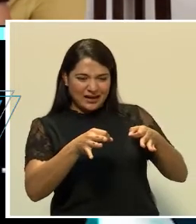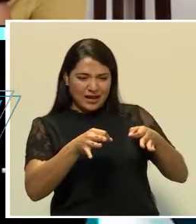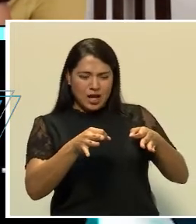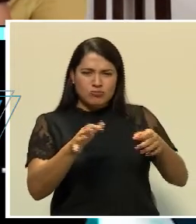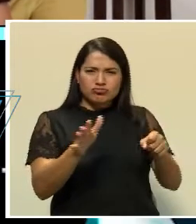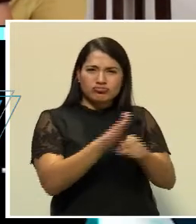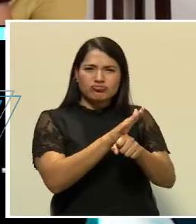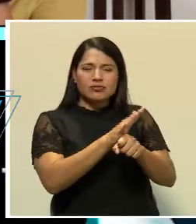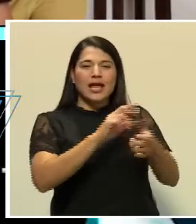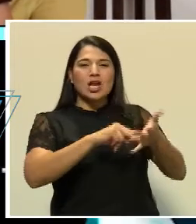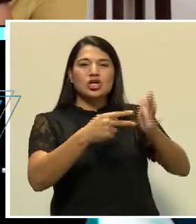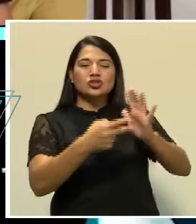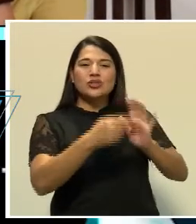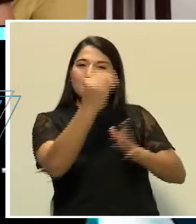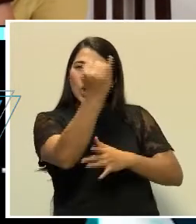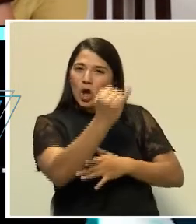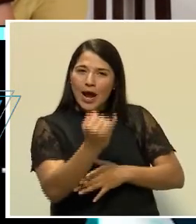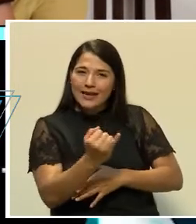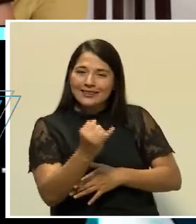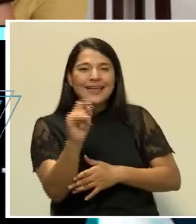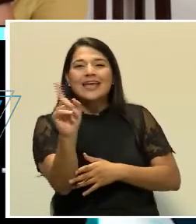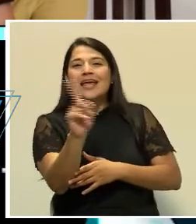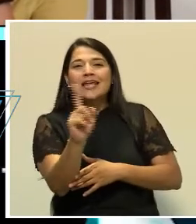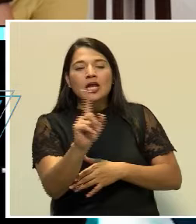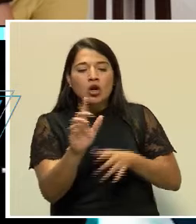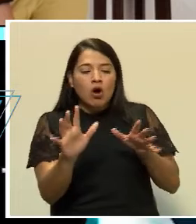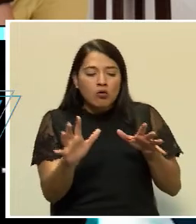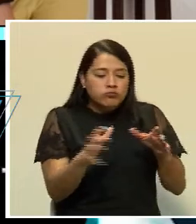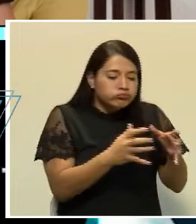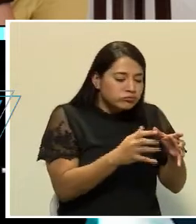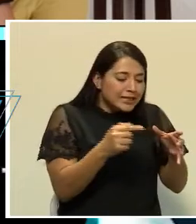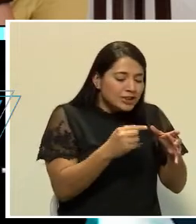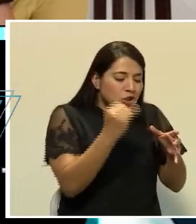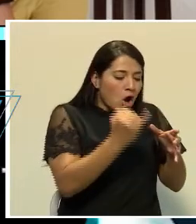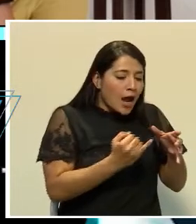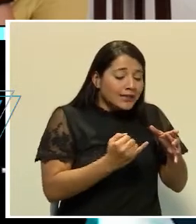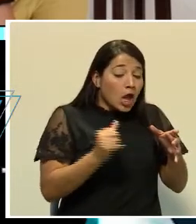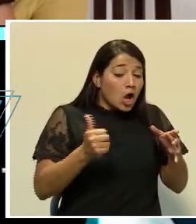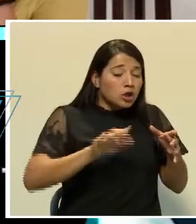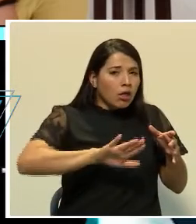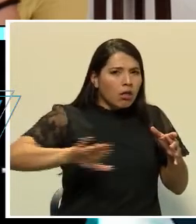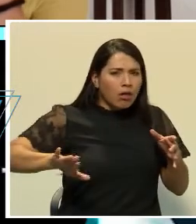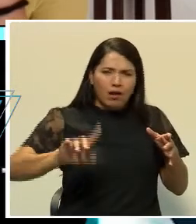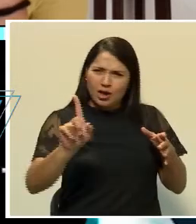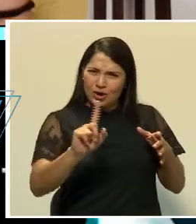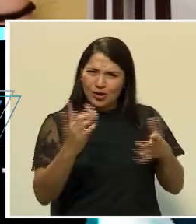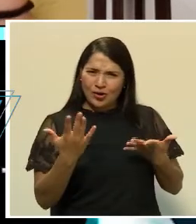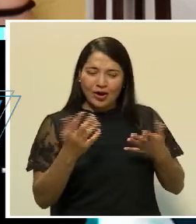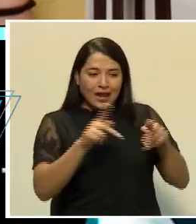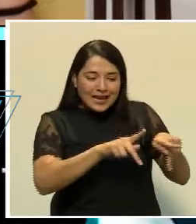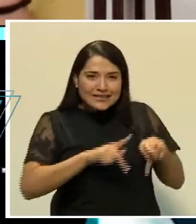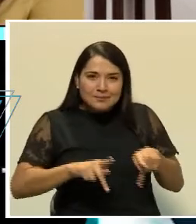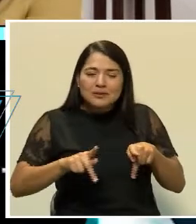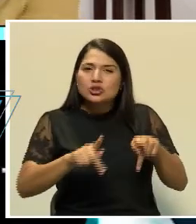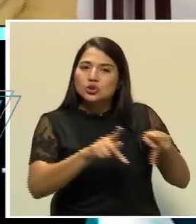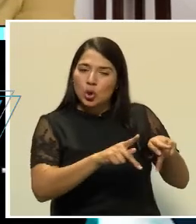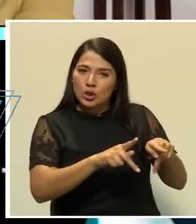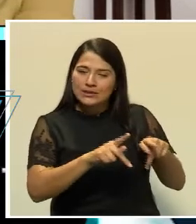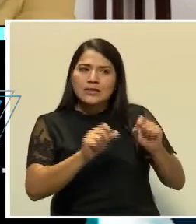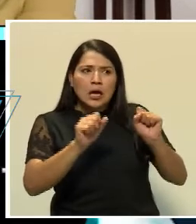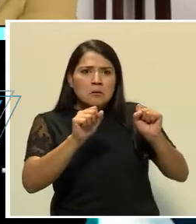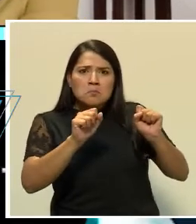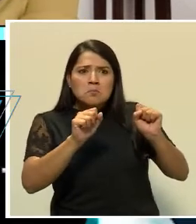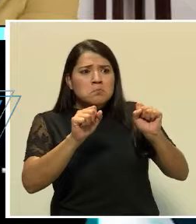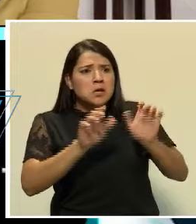reservado para unas personas supercultivadas, que la gente común